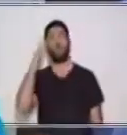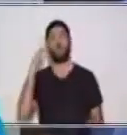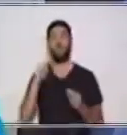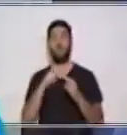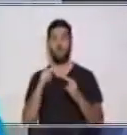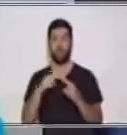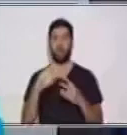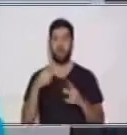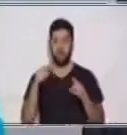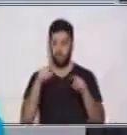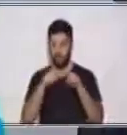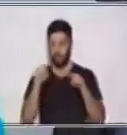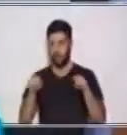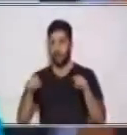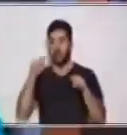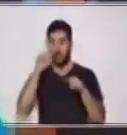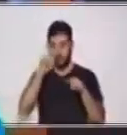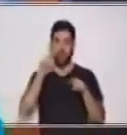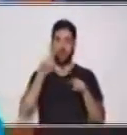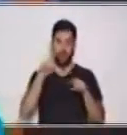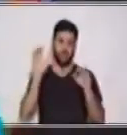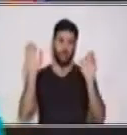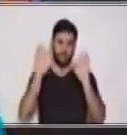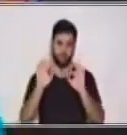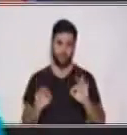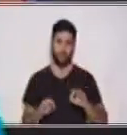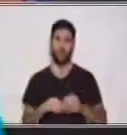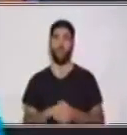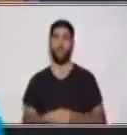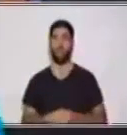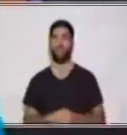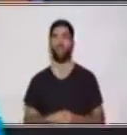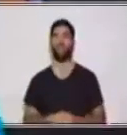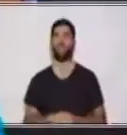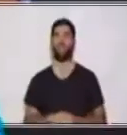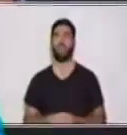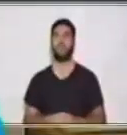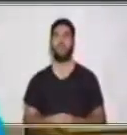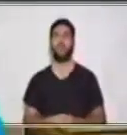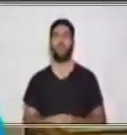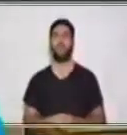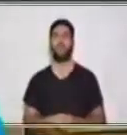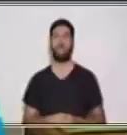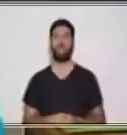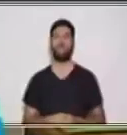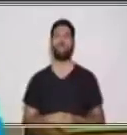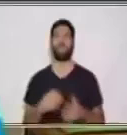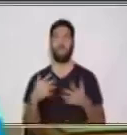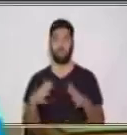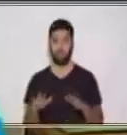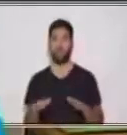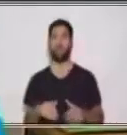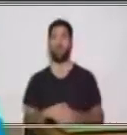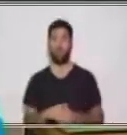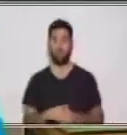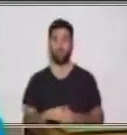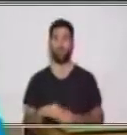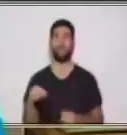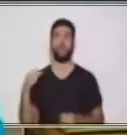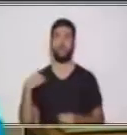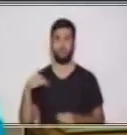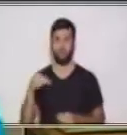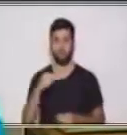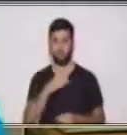los tres ángulos que tiene el triángulo como tal. ¿Qué sucede con ello?